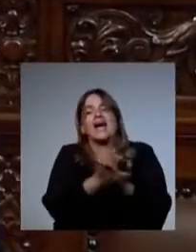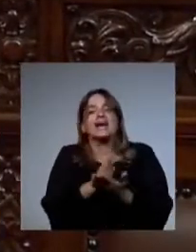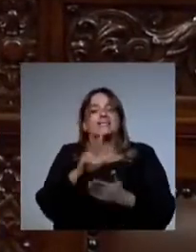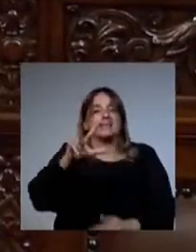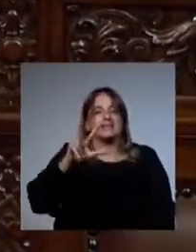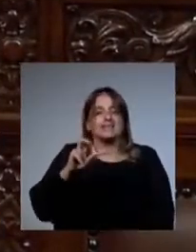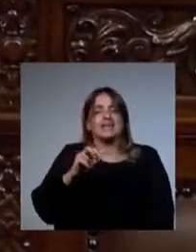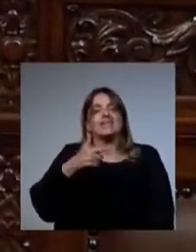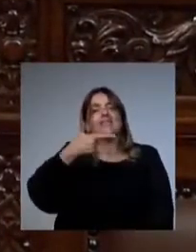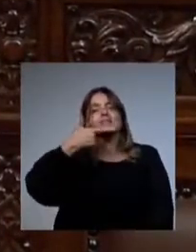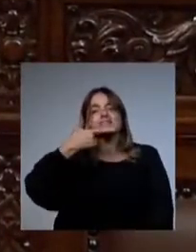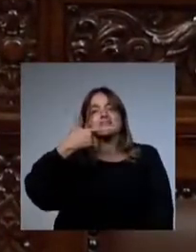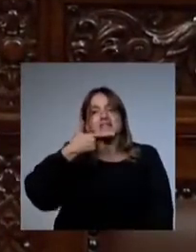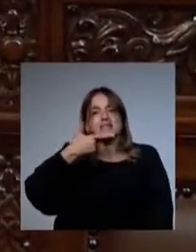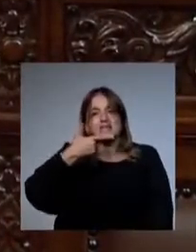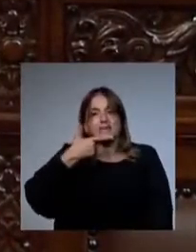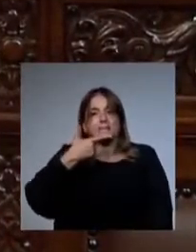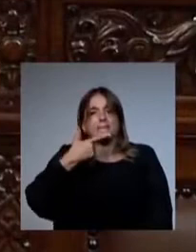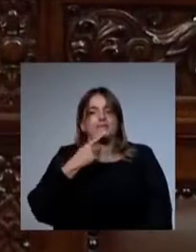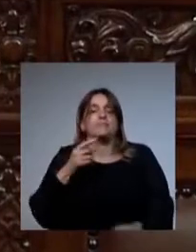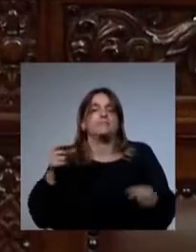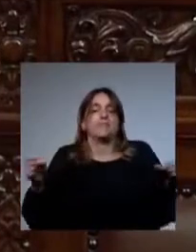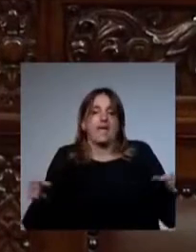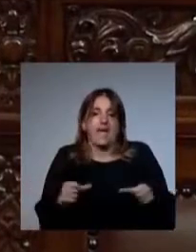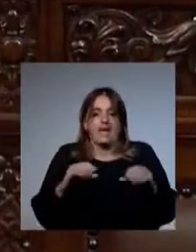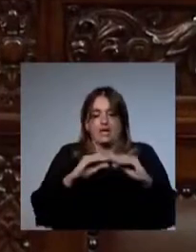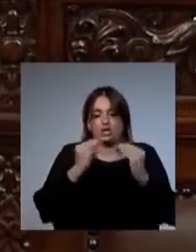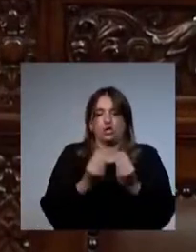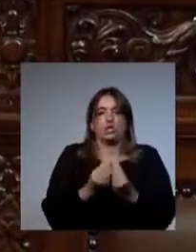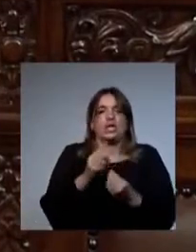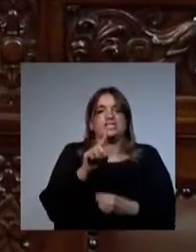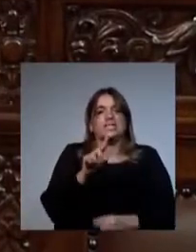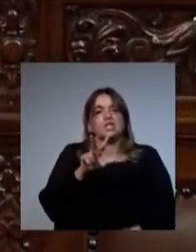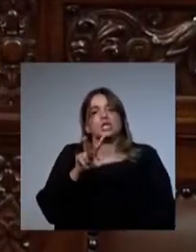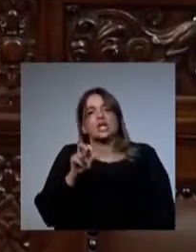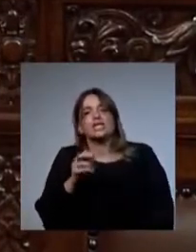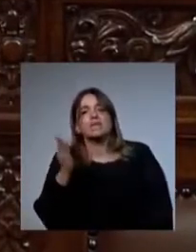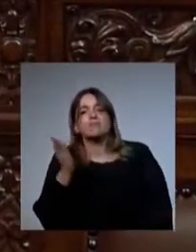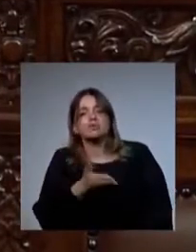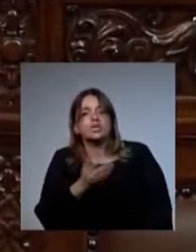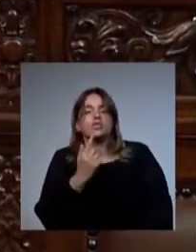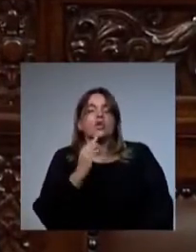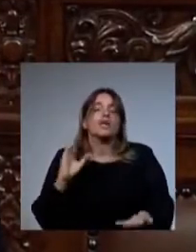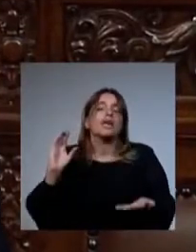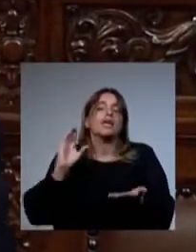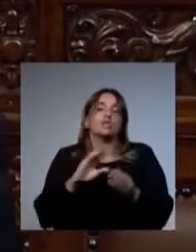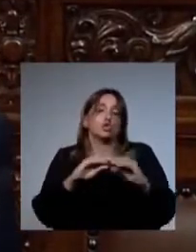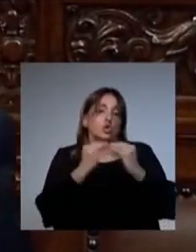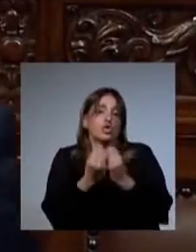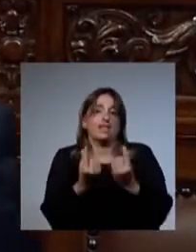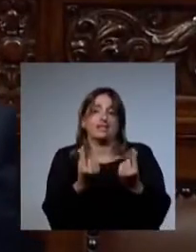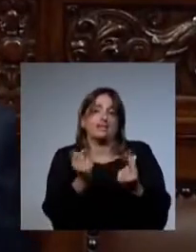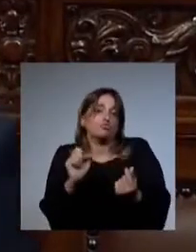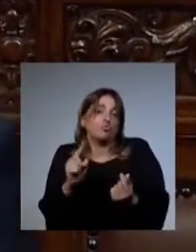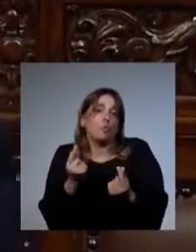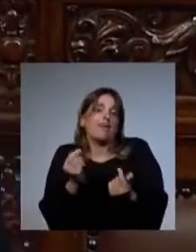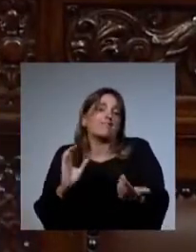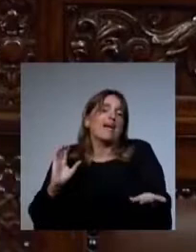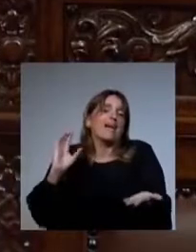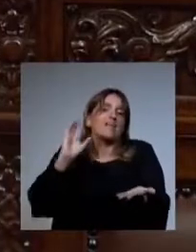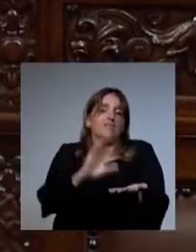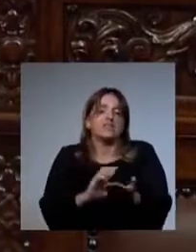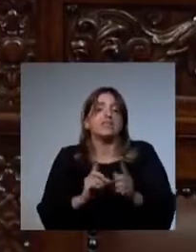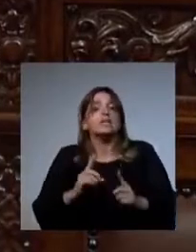30 de septiembre que computen por el 130% del monto invertido. El Estado